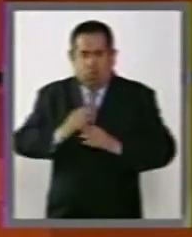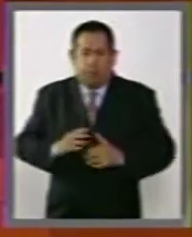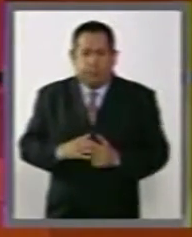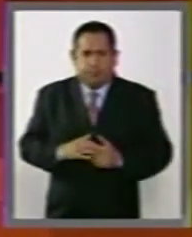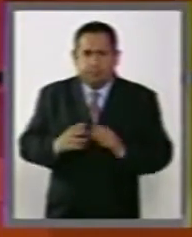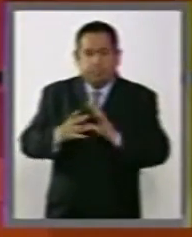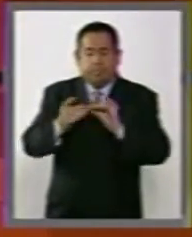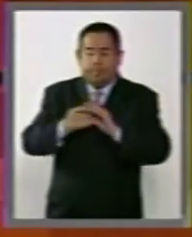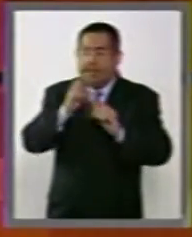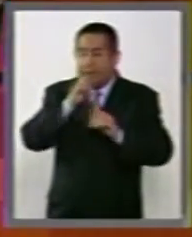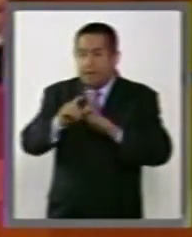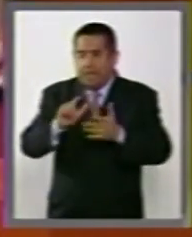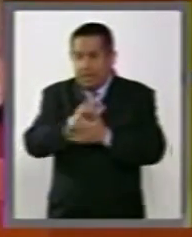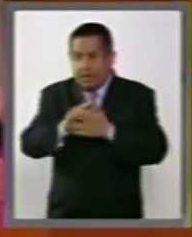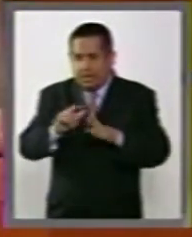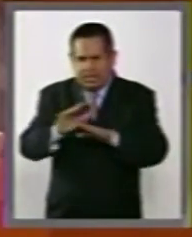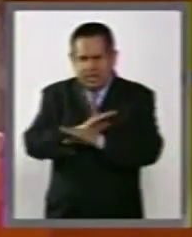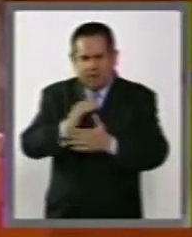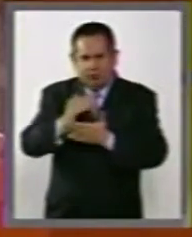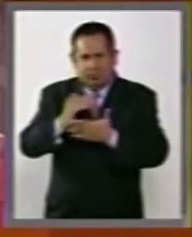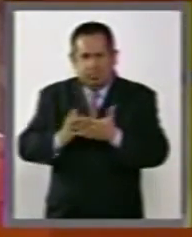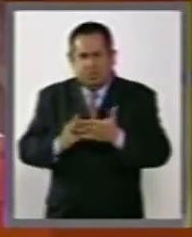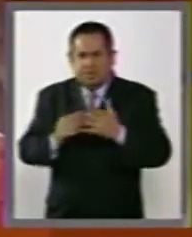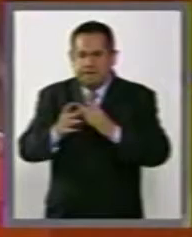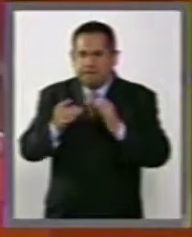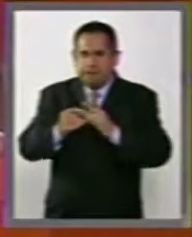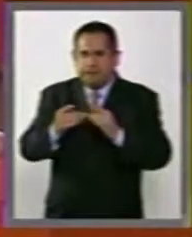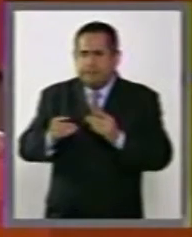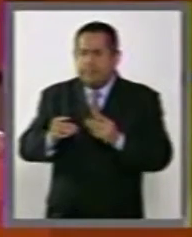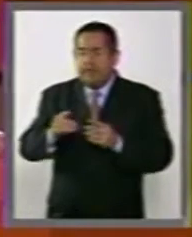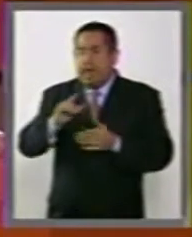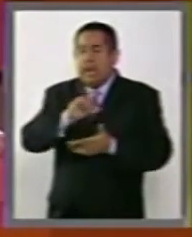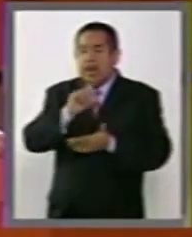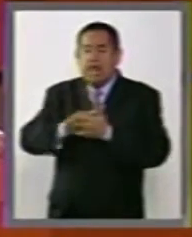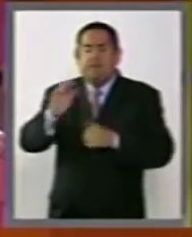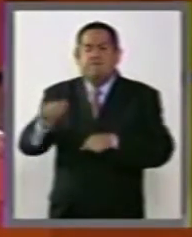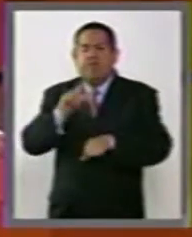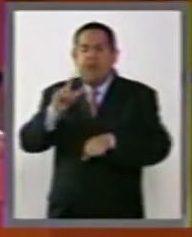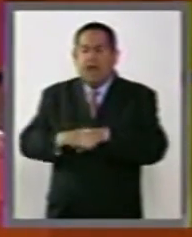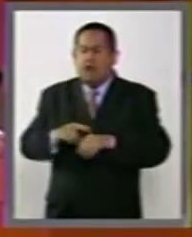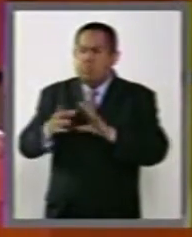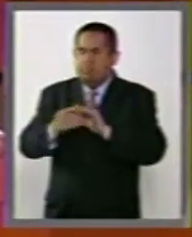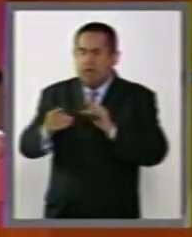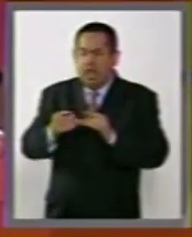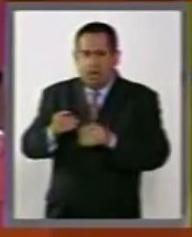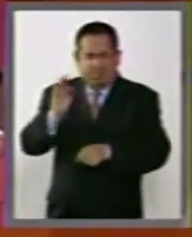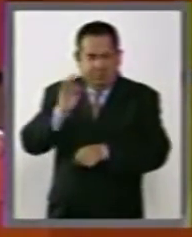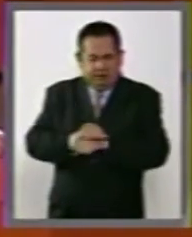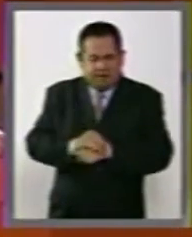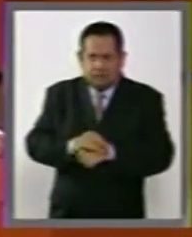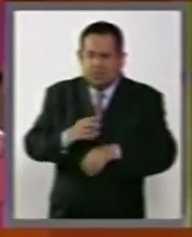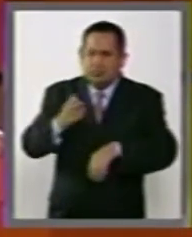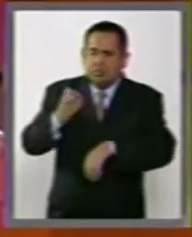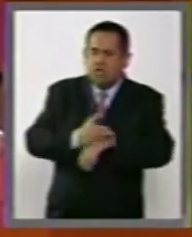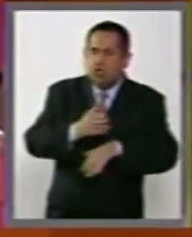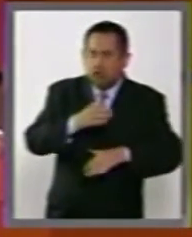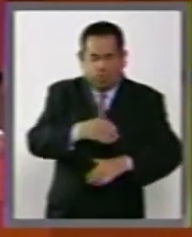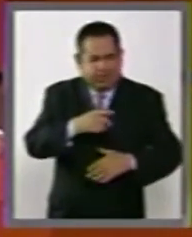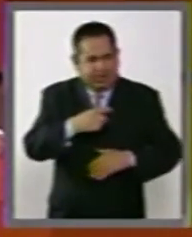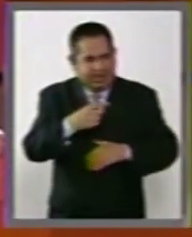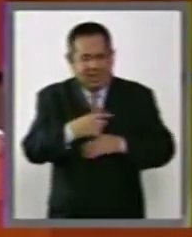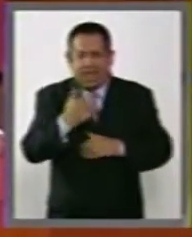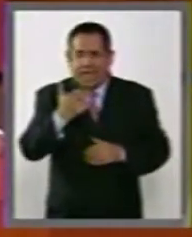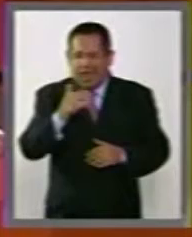que la reforma energética, esta ley federal para prevenir y sancionar los delitos cometidos en materia